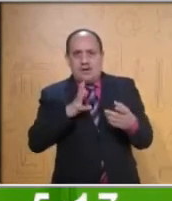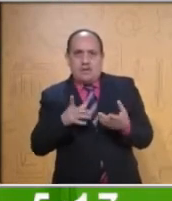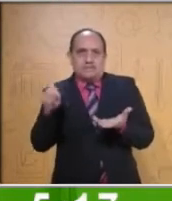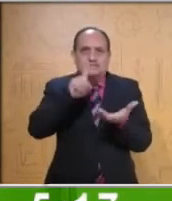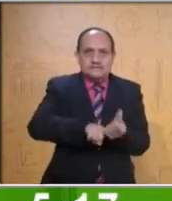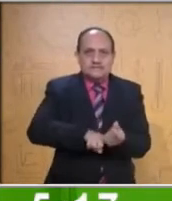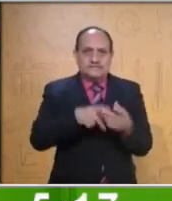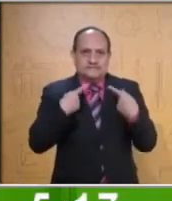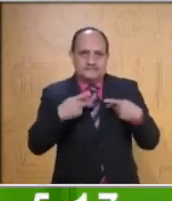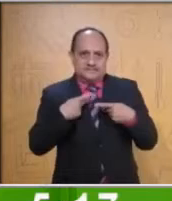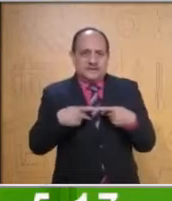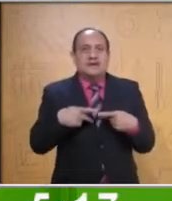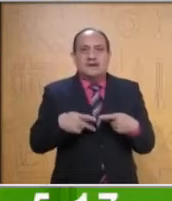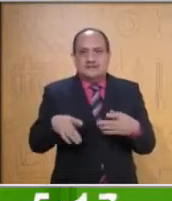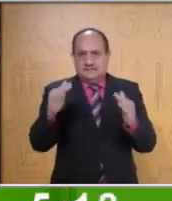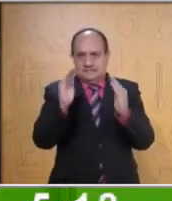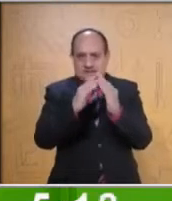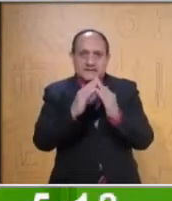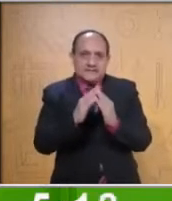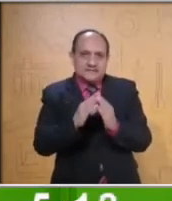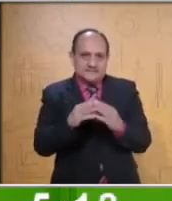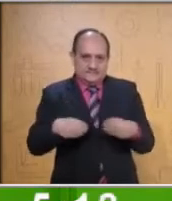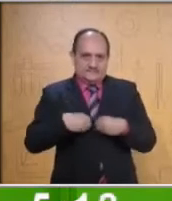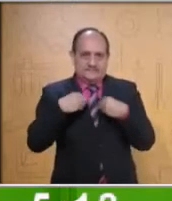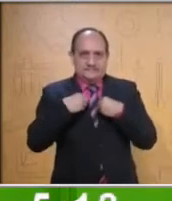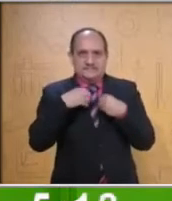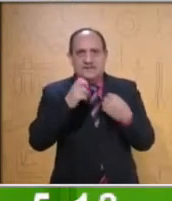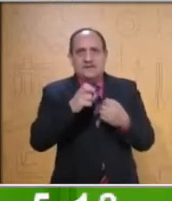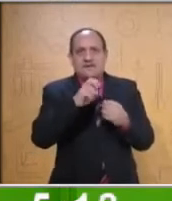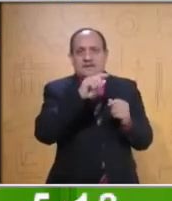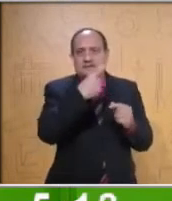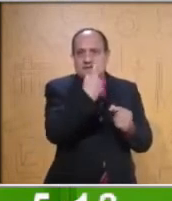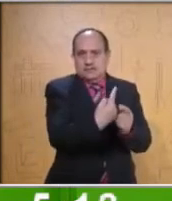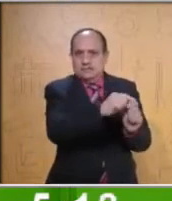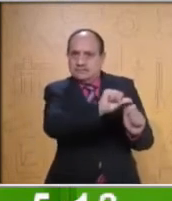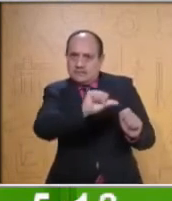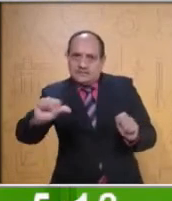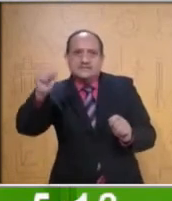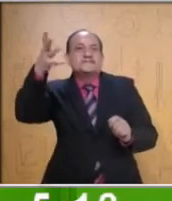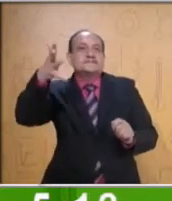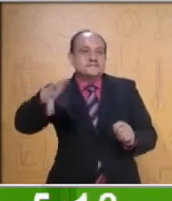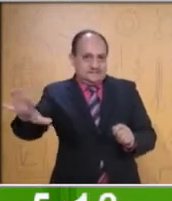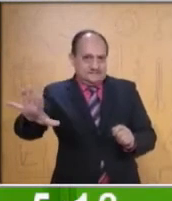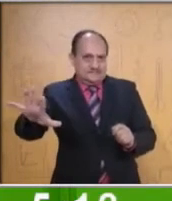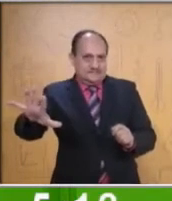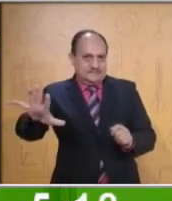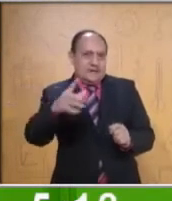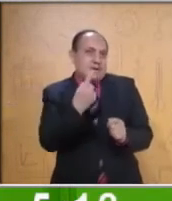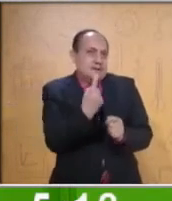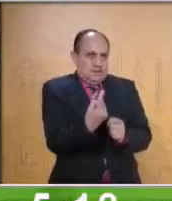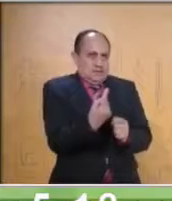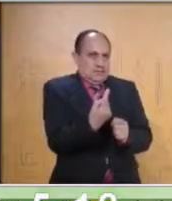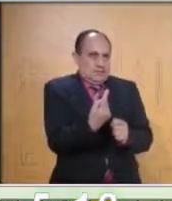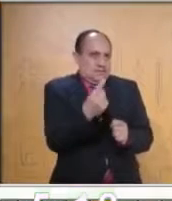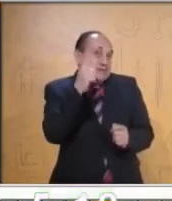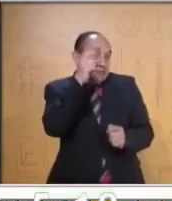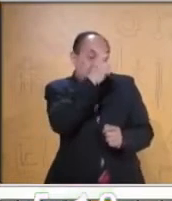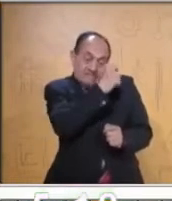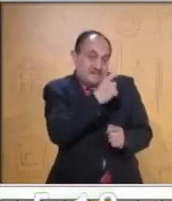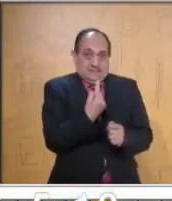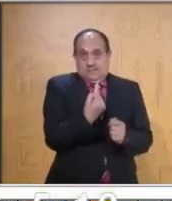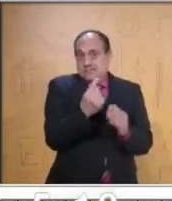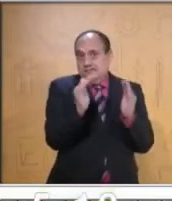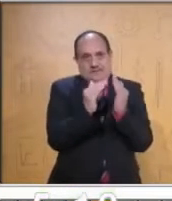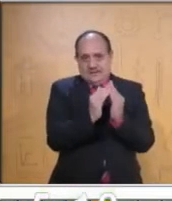integrantes que viven en su casa. Y llegábamos desde el 1 hasta el 10, donde 1 pues es muy difícil que pueda hacer,